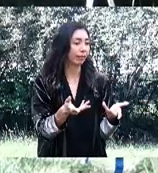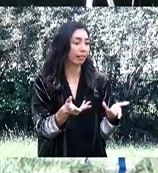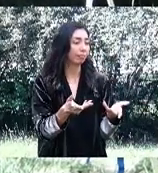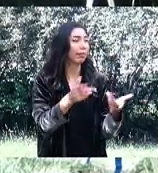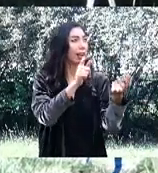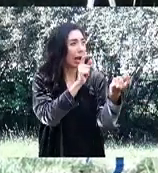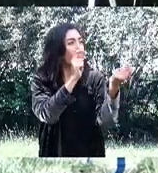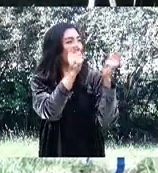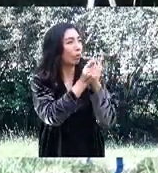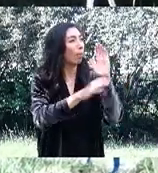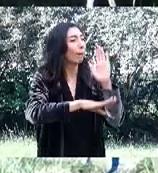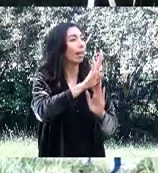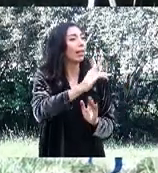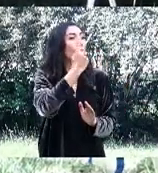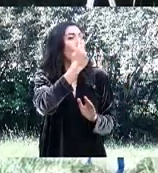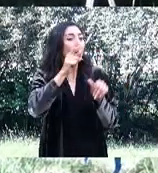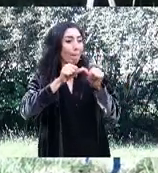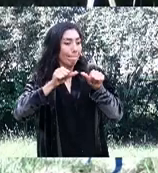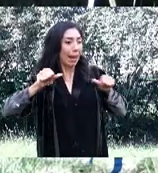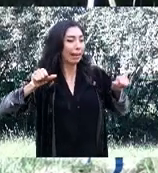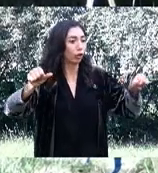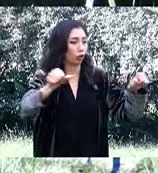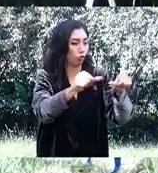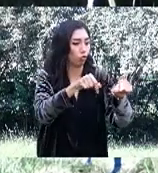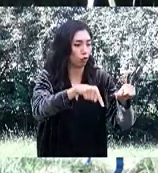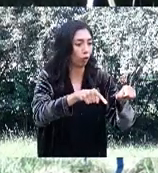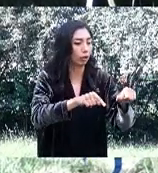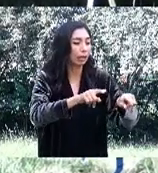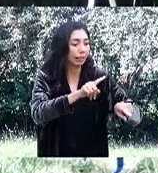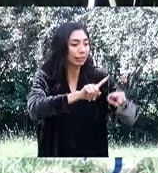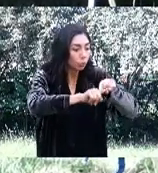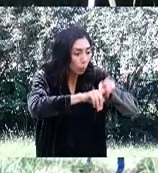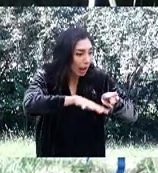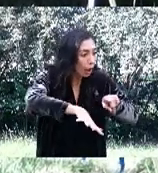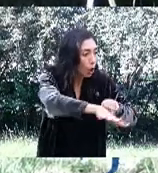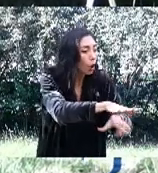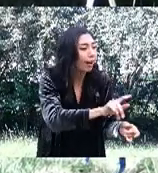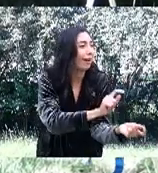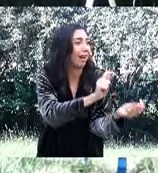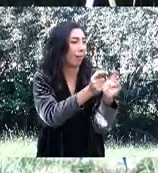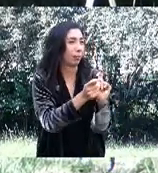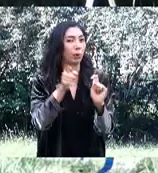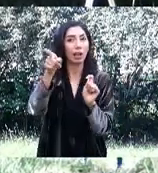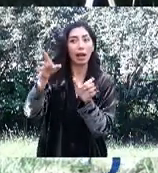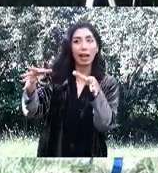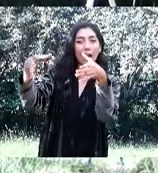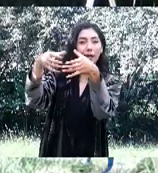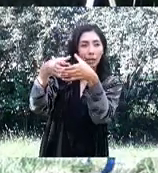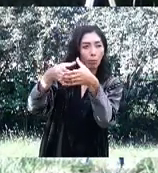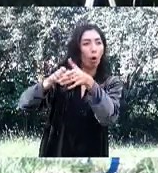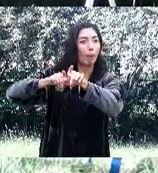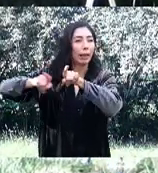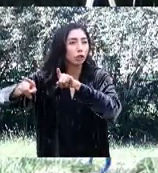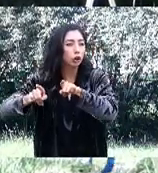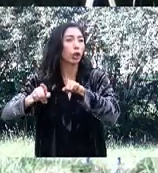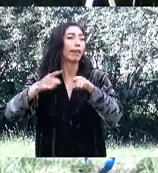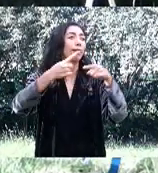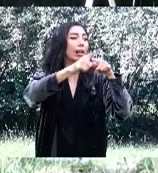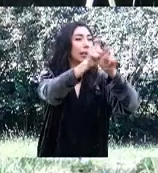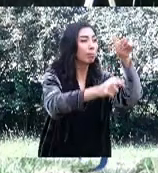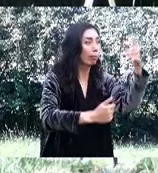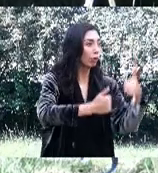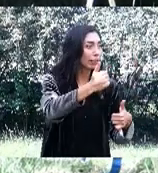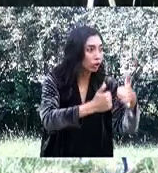cambiamos más de un metro de suelo que fue algo que el equipo de operaciones eh en conjunto con diferentes profesionales